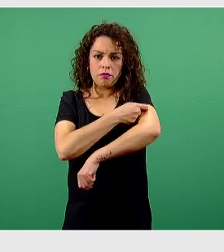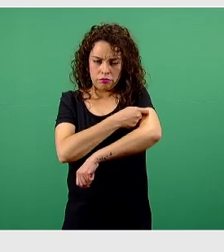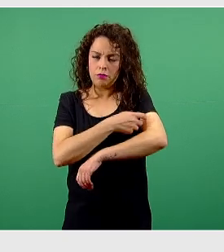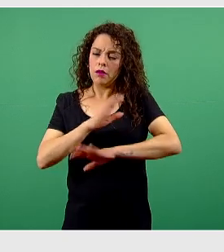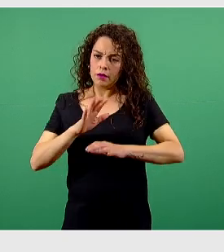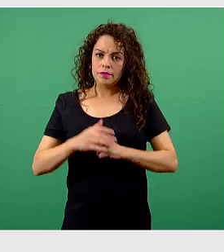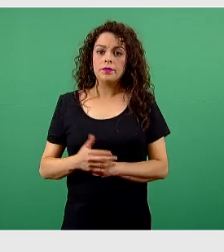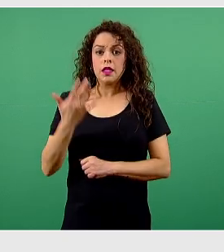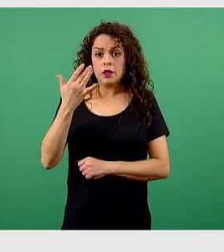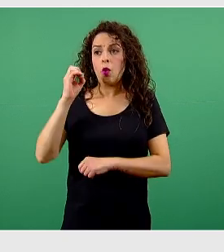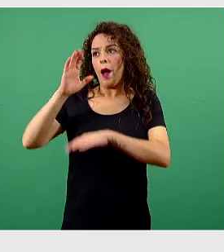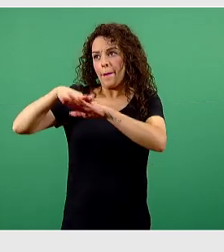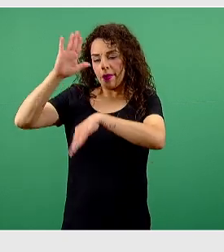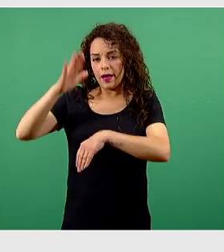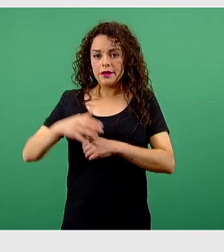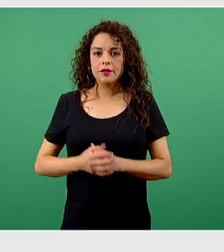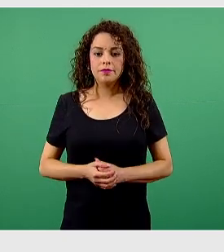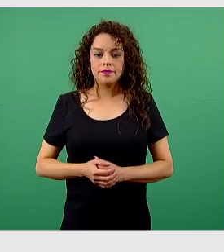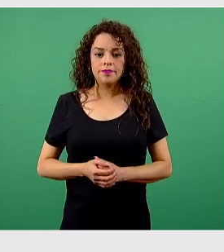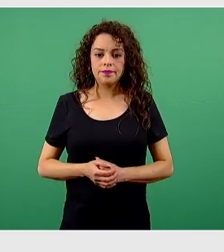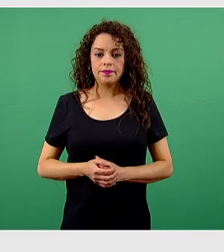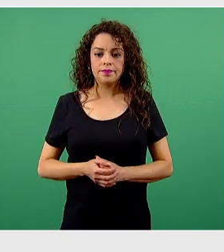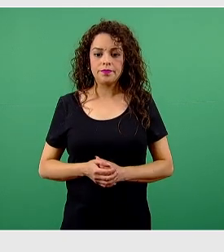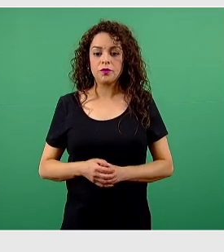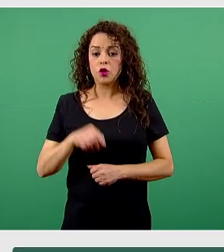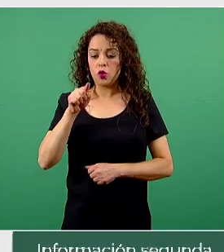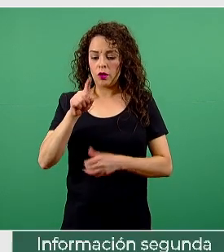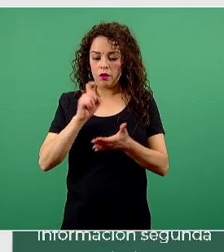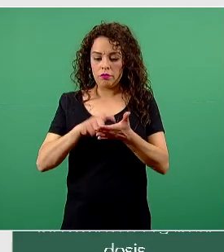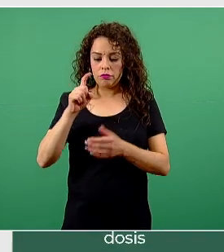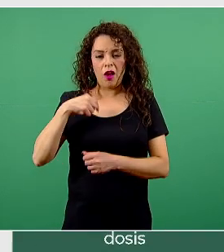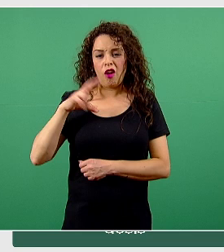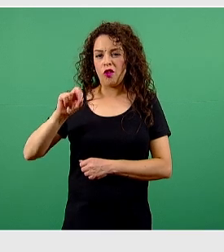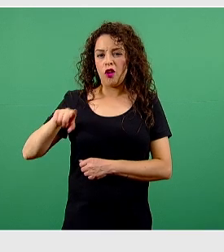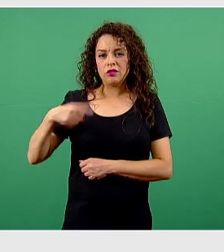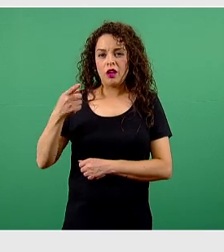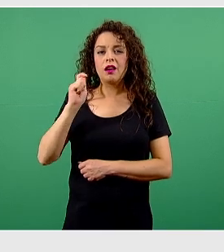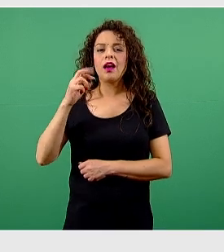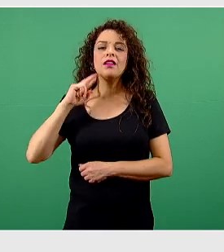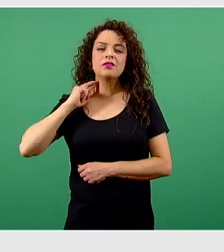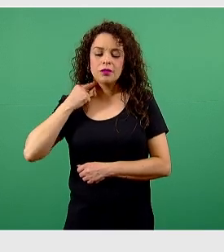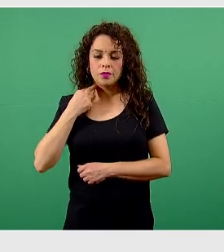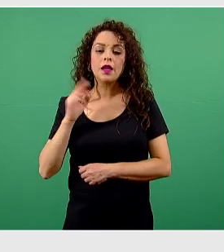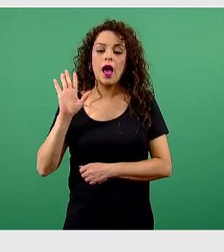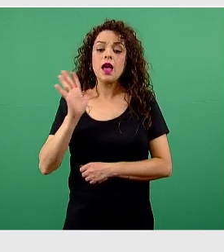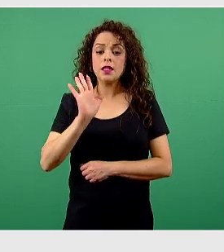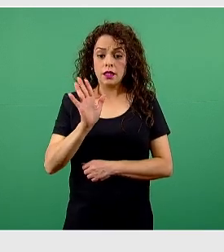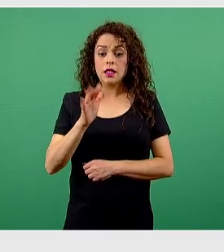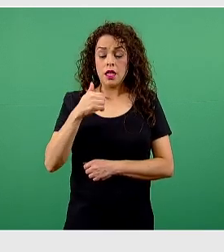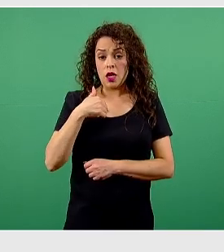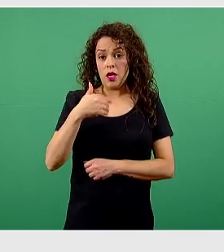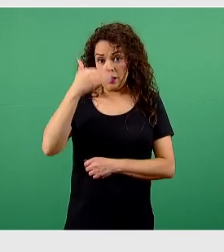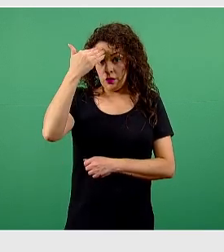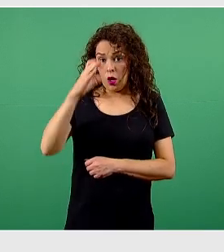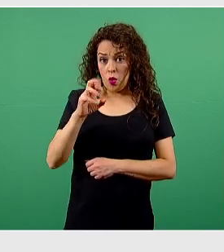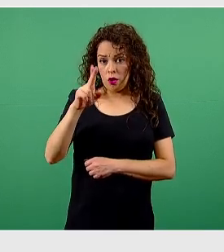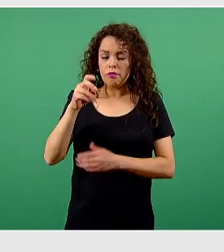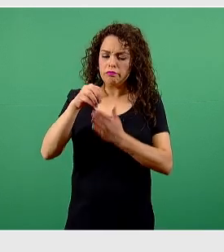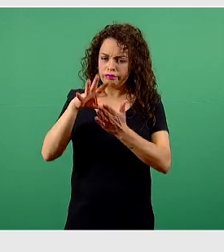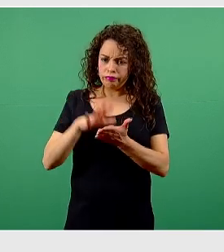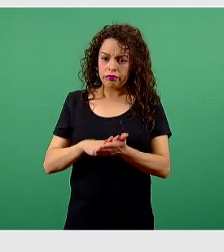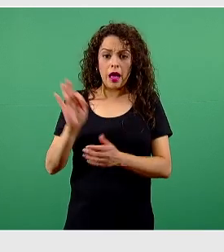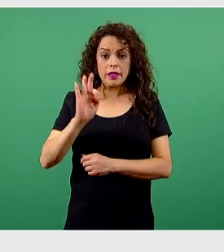supuesto. Ponen aquí que no son un robot, confirman su CURP. No se sabe usted su CURP, no se